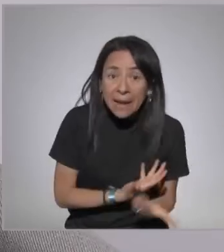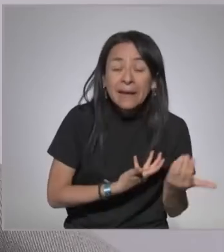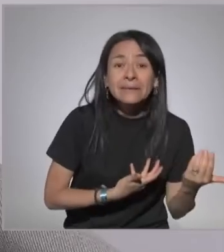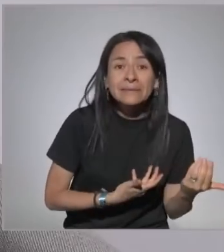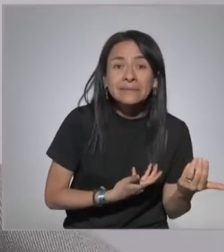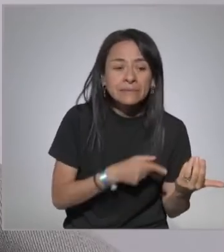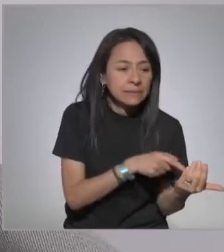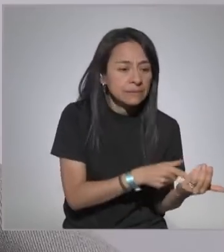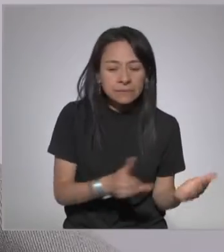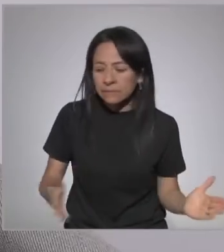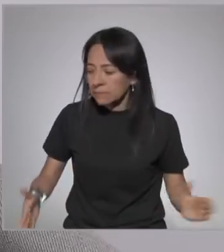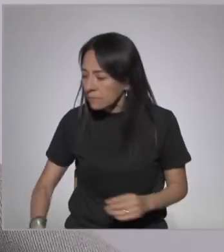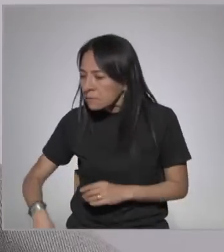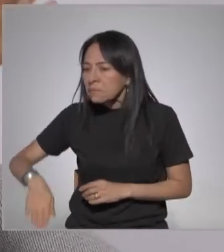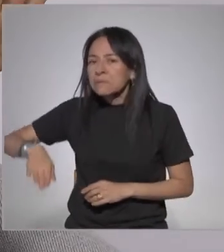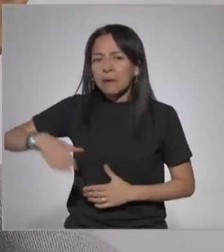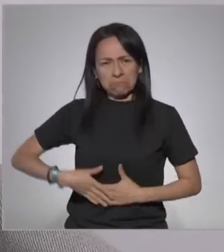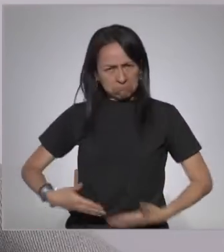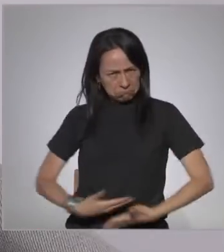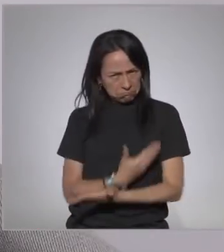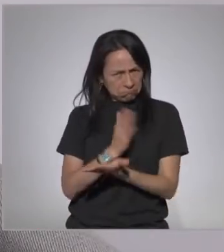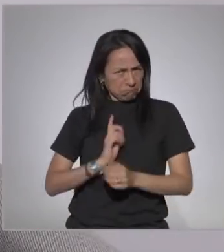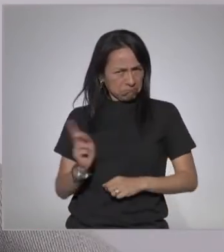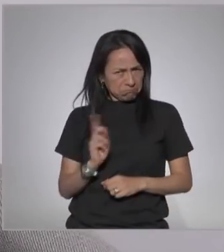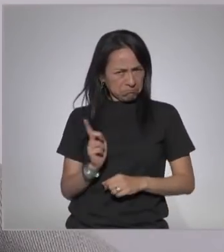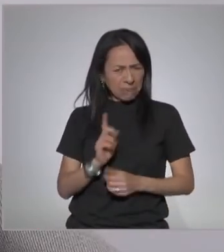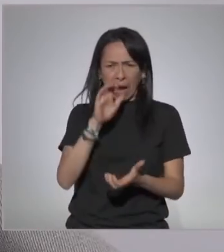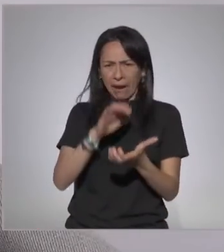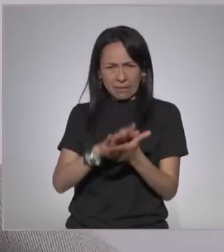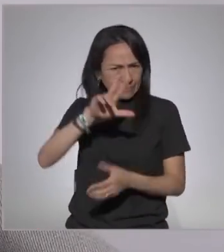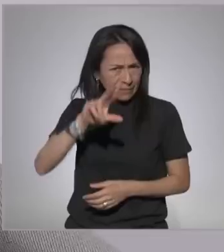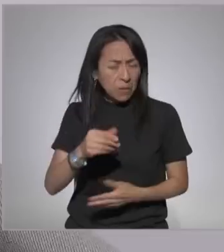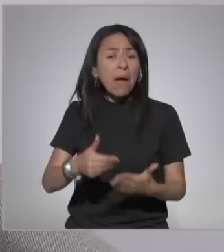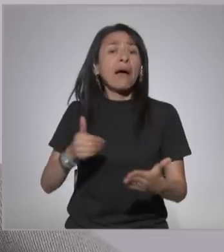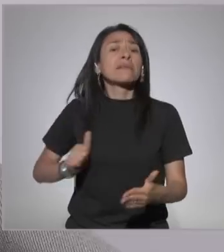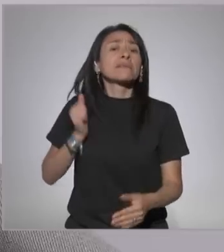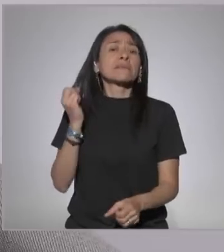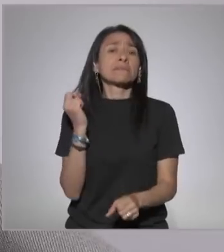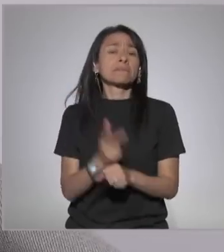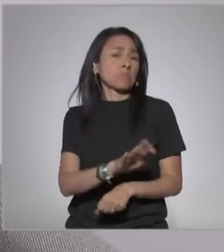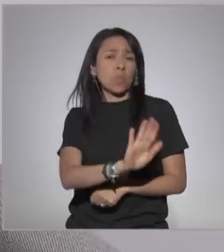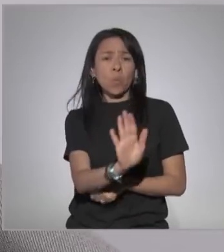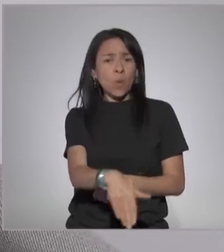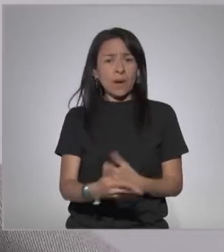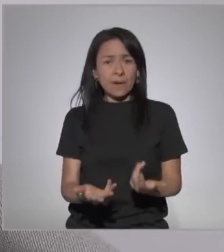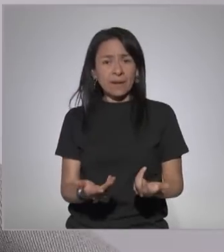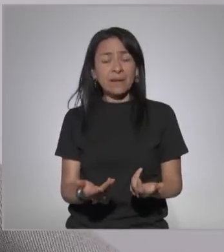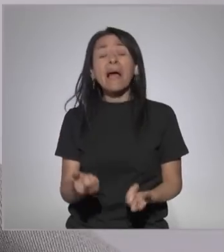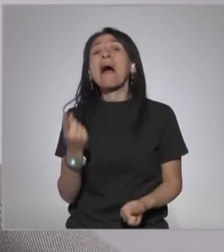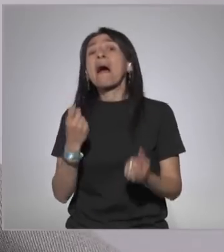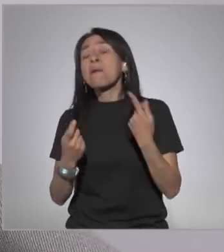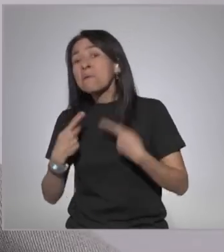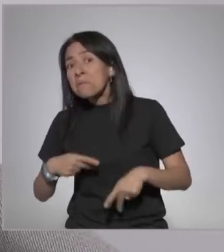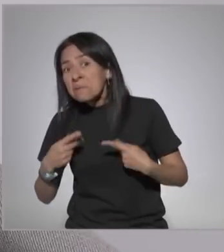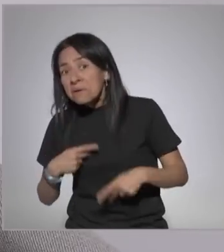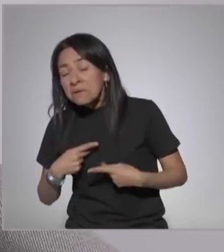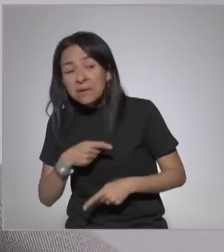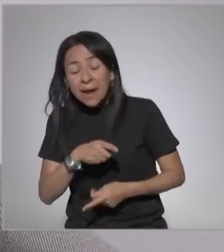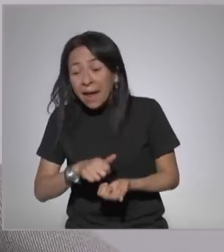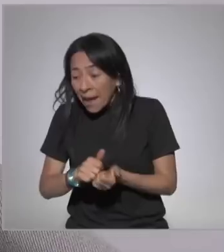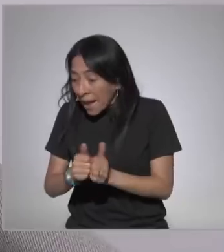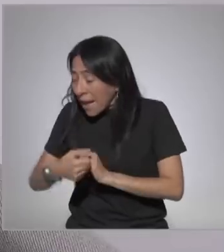procrean ni se casan, se mueren antes. Y hay otros que ni siquiera llegan tampoco a ser